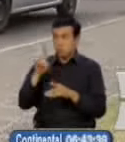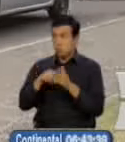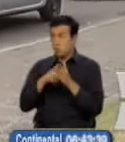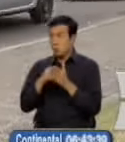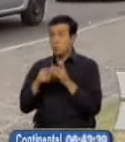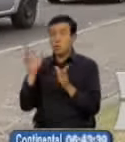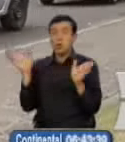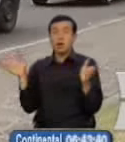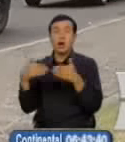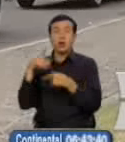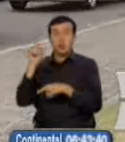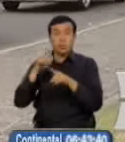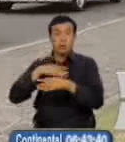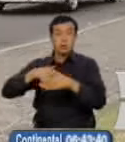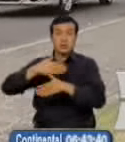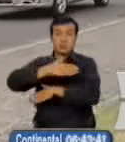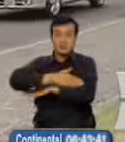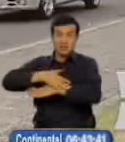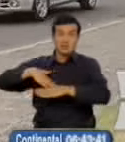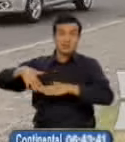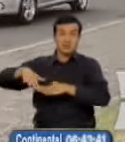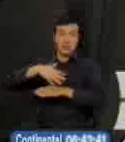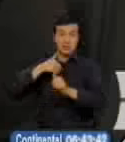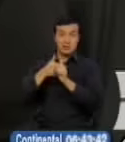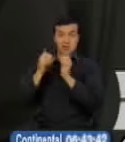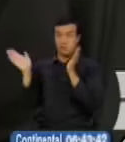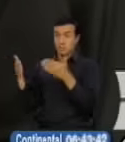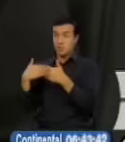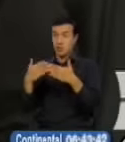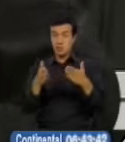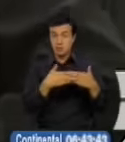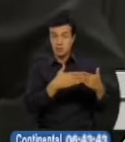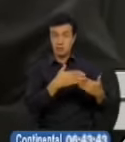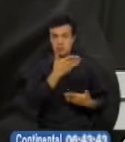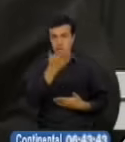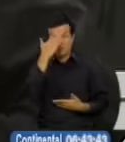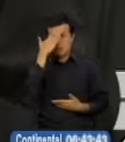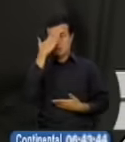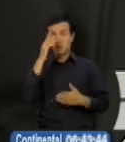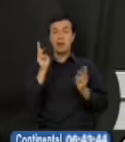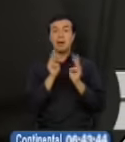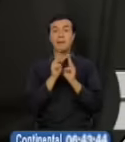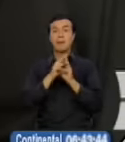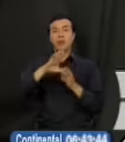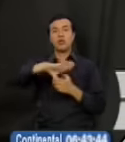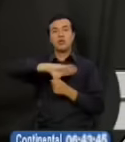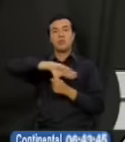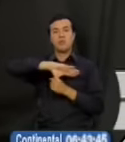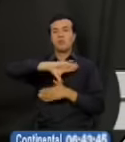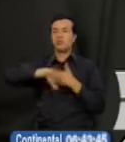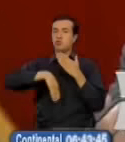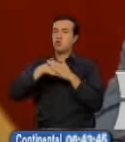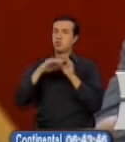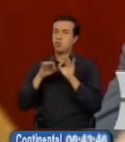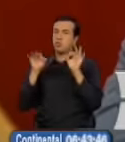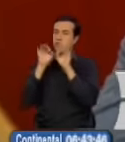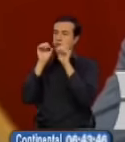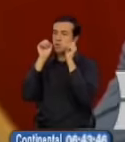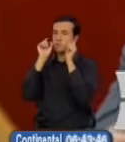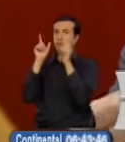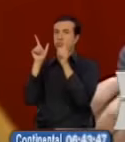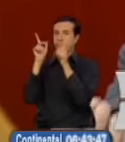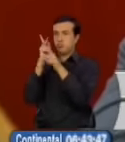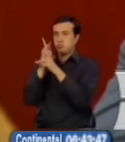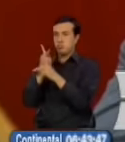el paso vehicular en las calles y avenidas aledañas. Pero recordemos que como son eventos diplomáticos, todos tendrán que pasar por filtros. Que los